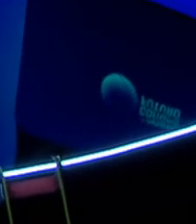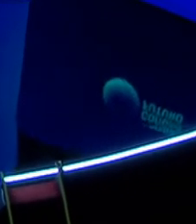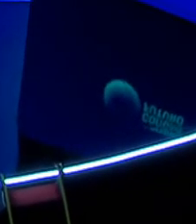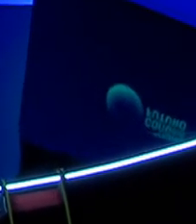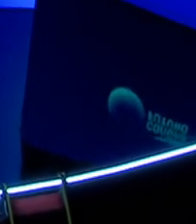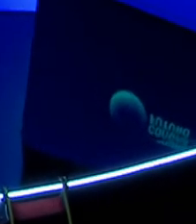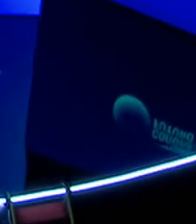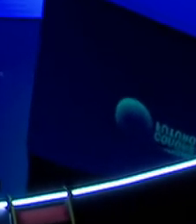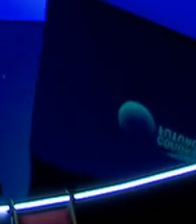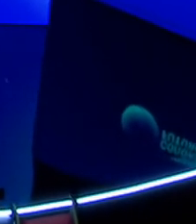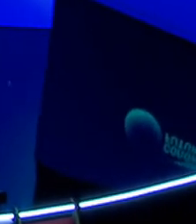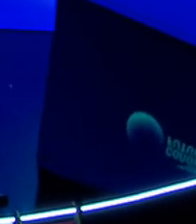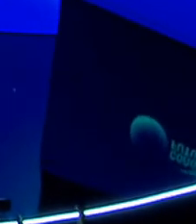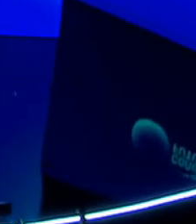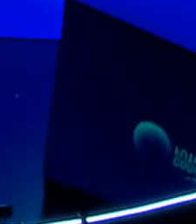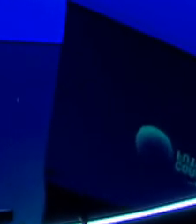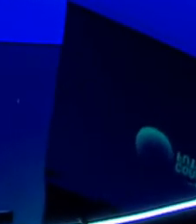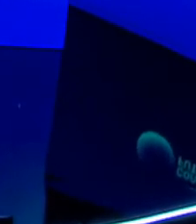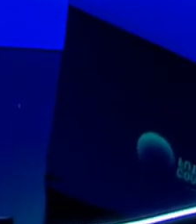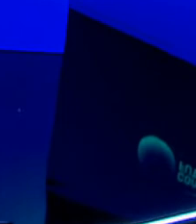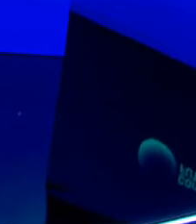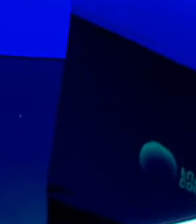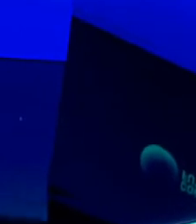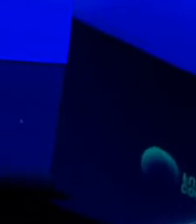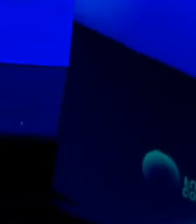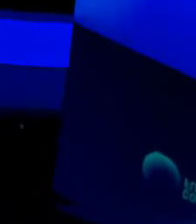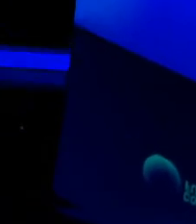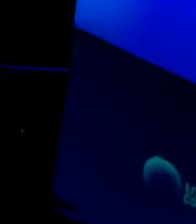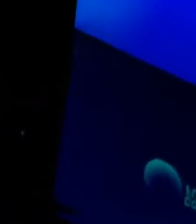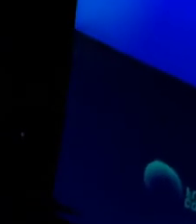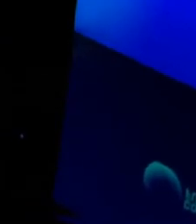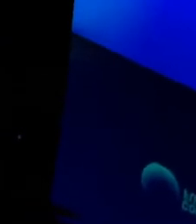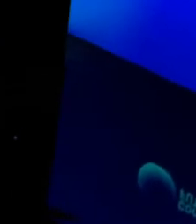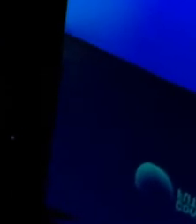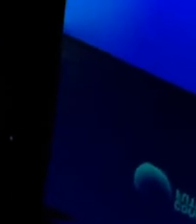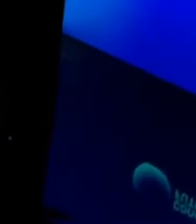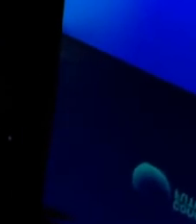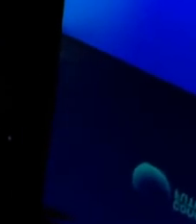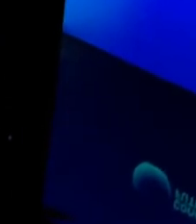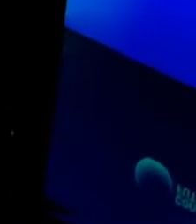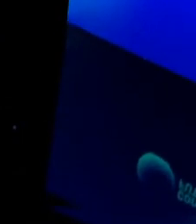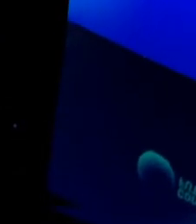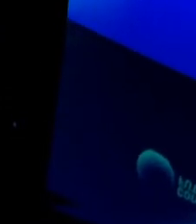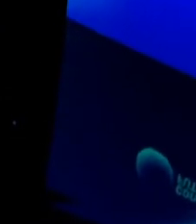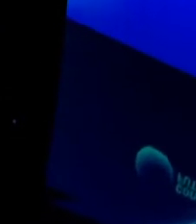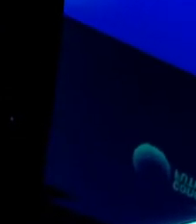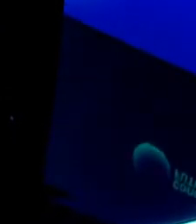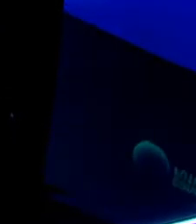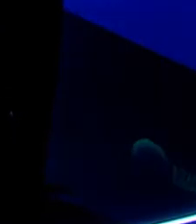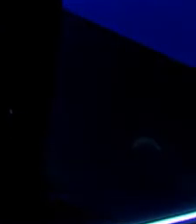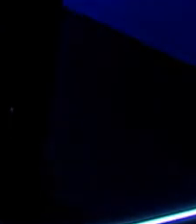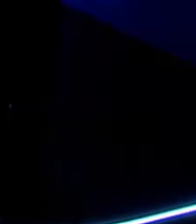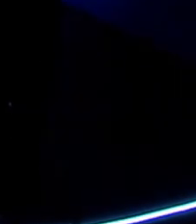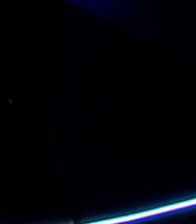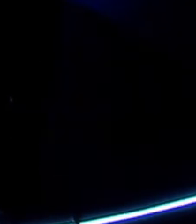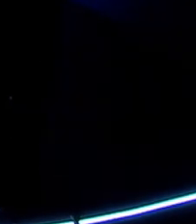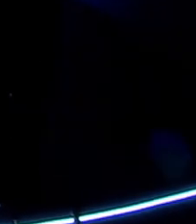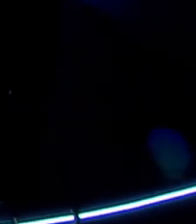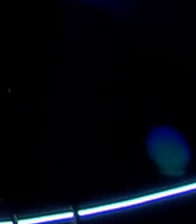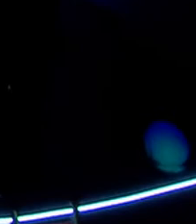conservación de la biodiversidad explica donde el valor crítico de la conservación para el bienestar humano y desarrollo sustentable